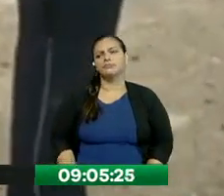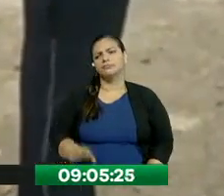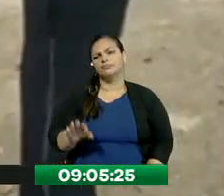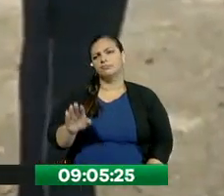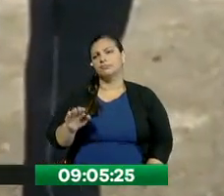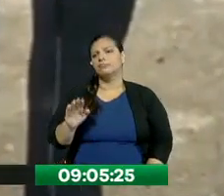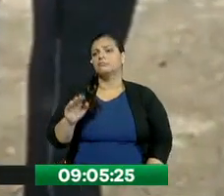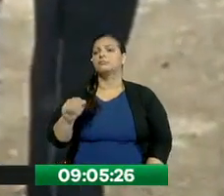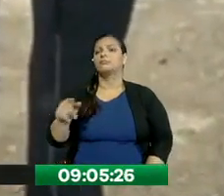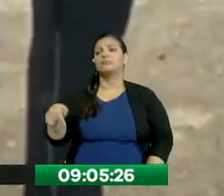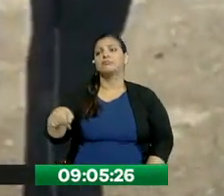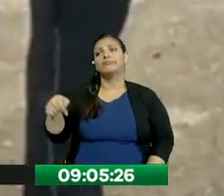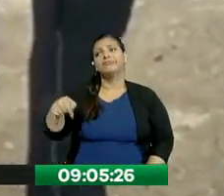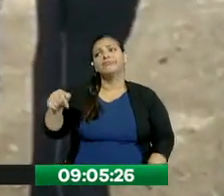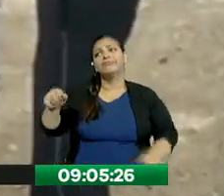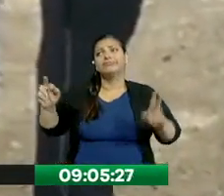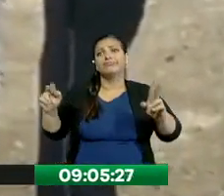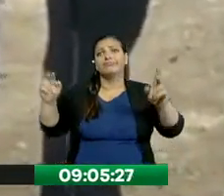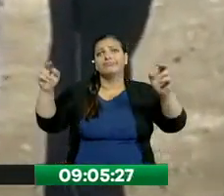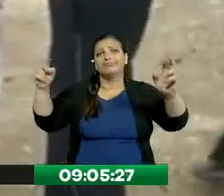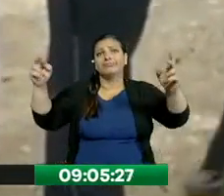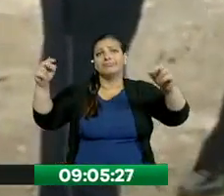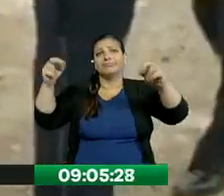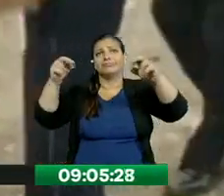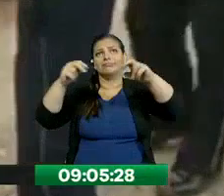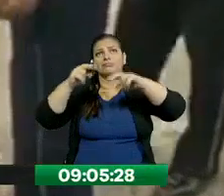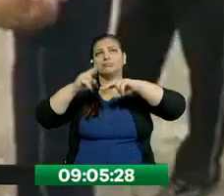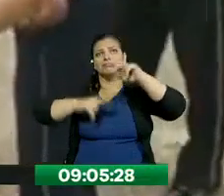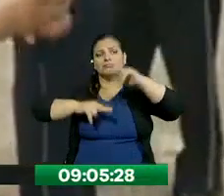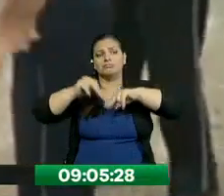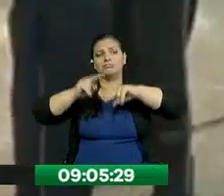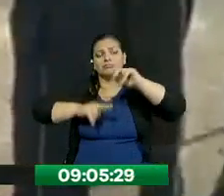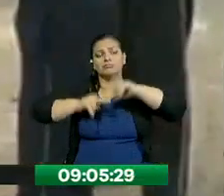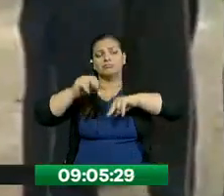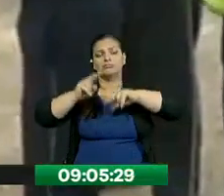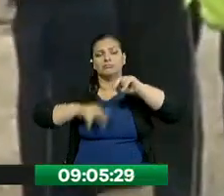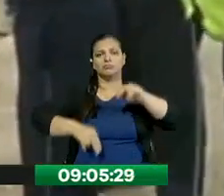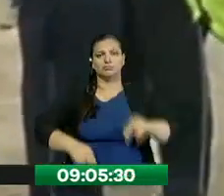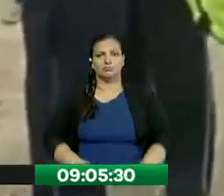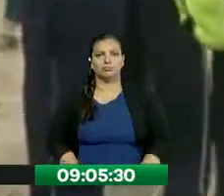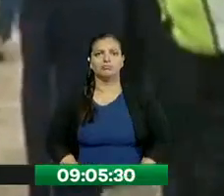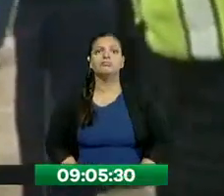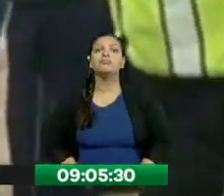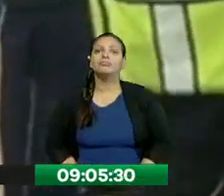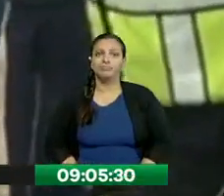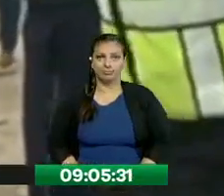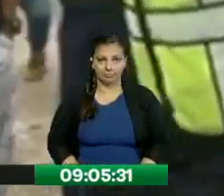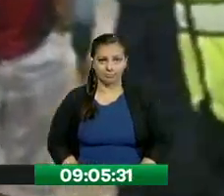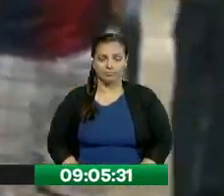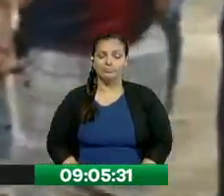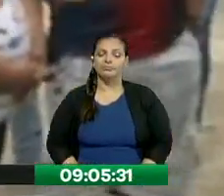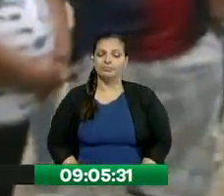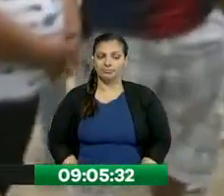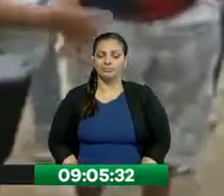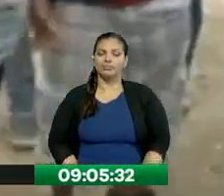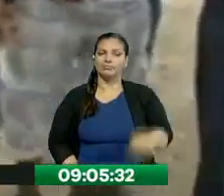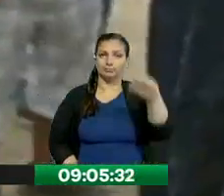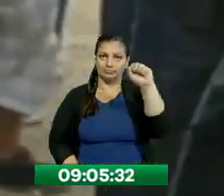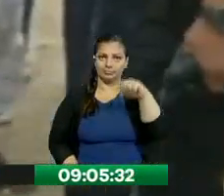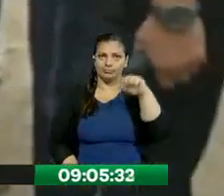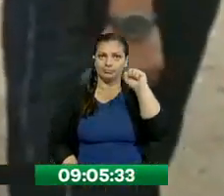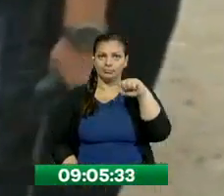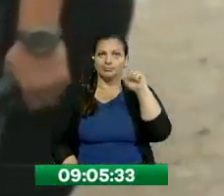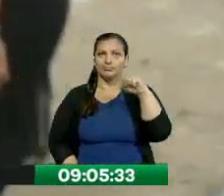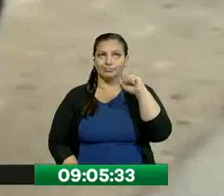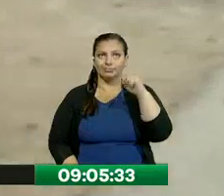puentes. Quienes ha realizado los pasos peatonales ha sido el Ministerio de Transporte y Obras Públicas. Es